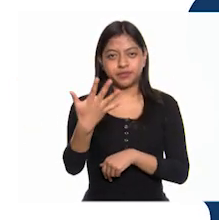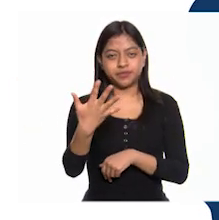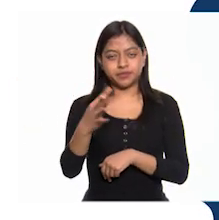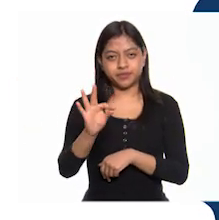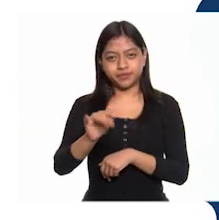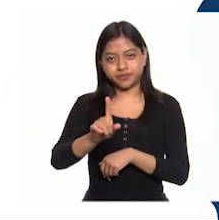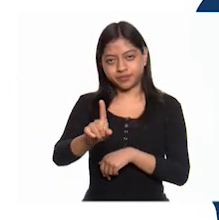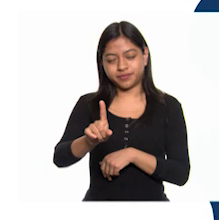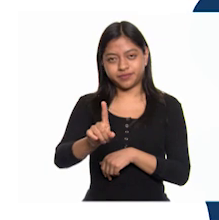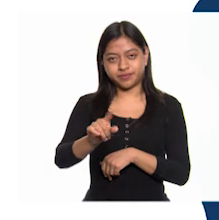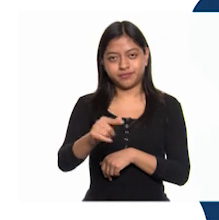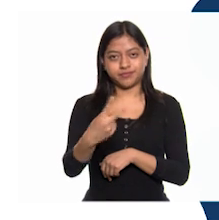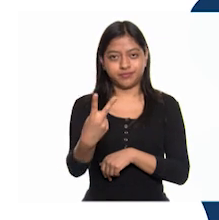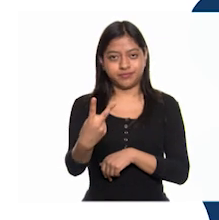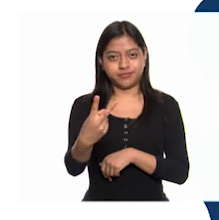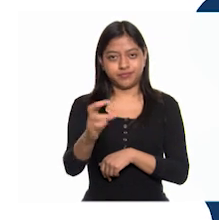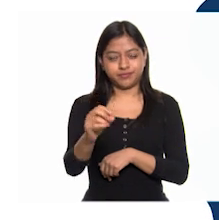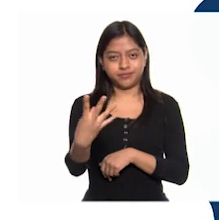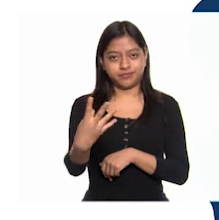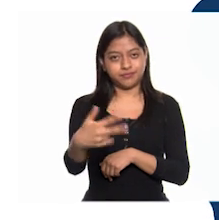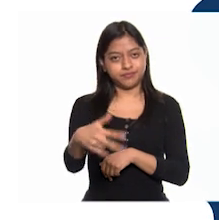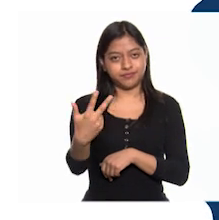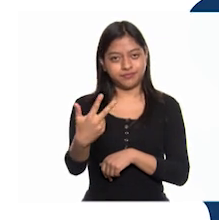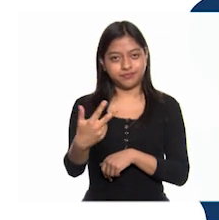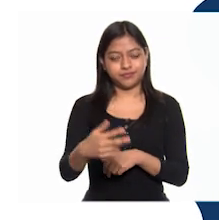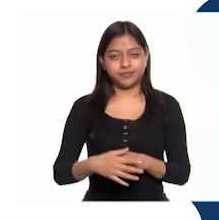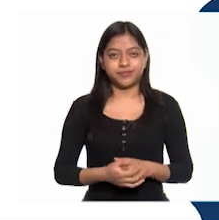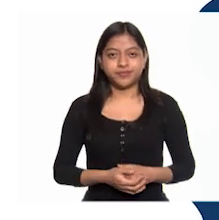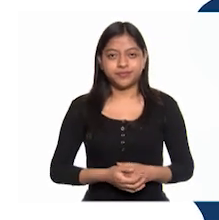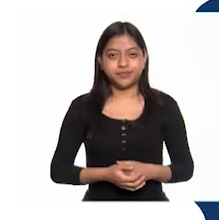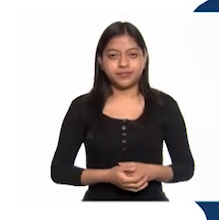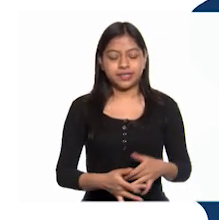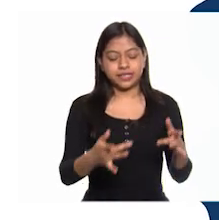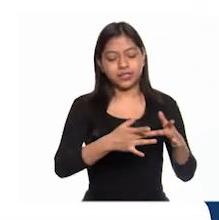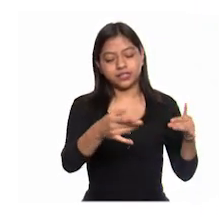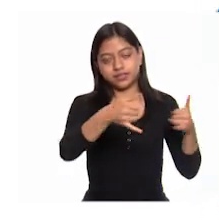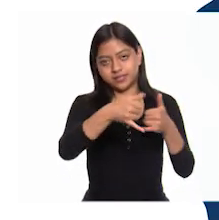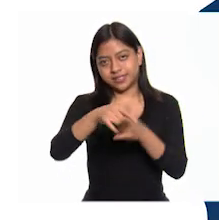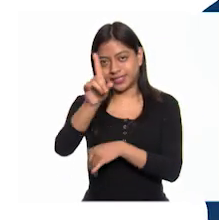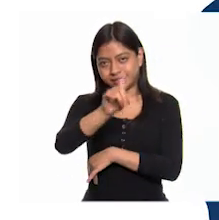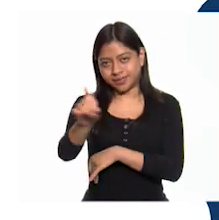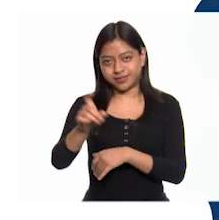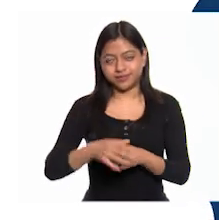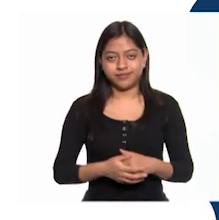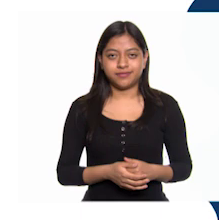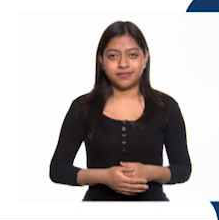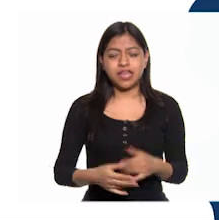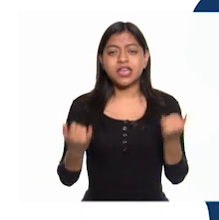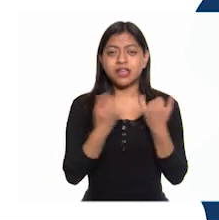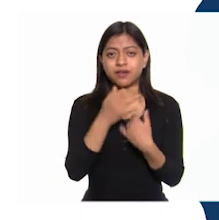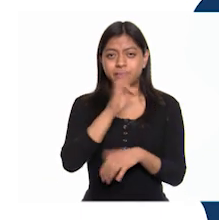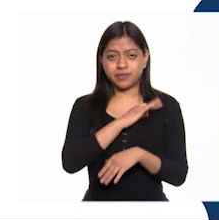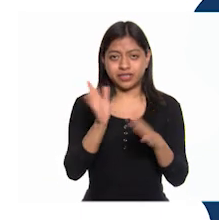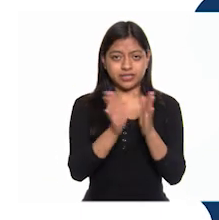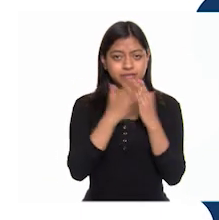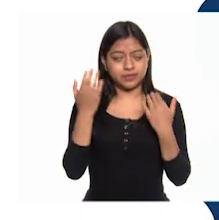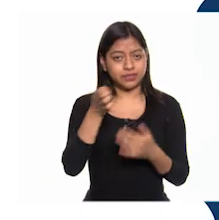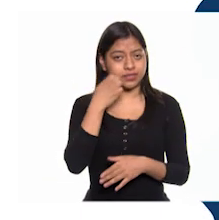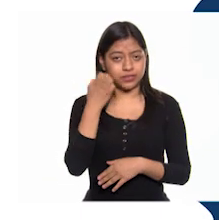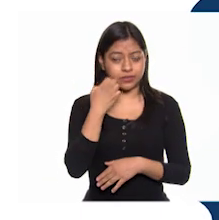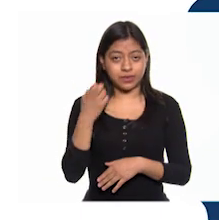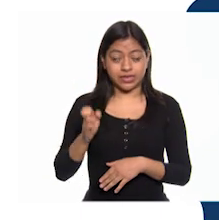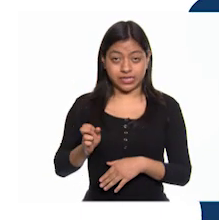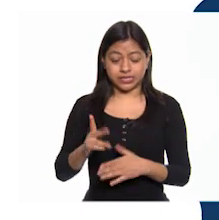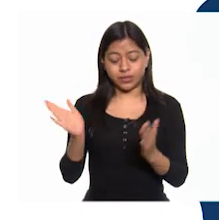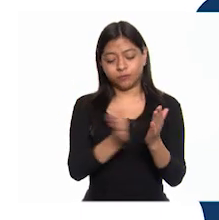55 41 72 04 13, con 100 líneas. También puedes encontrar los libros de texto